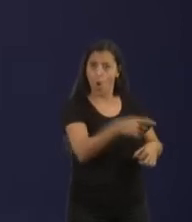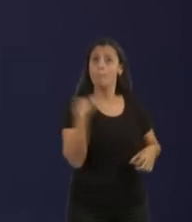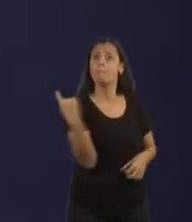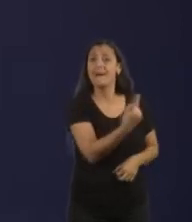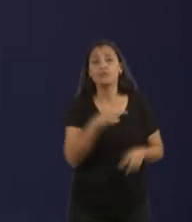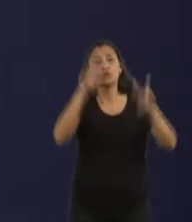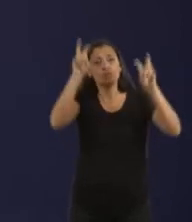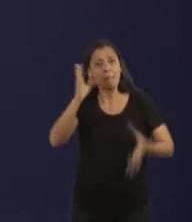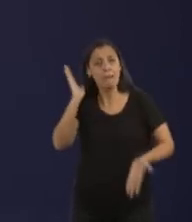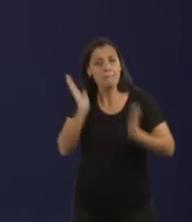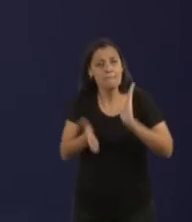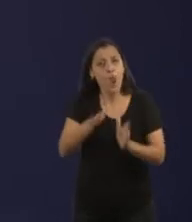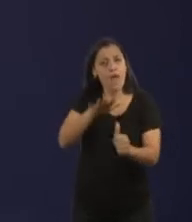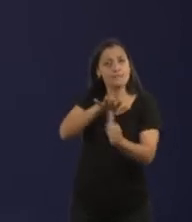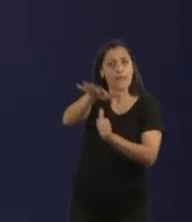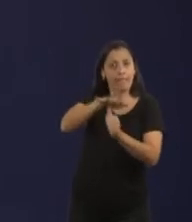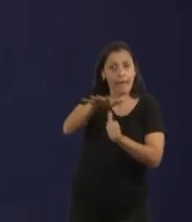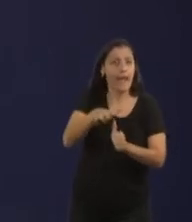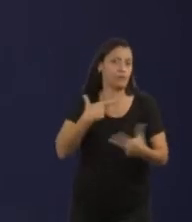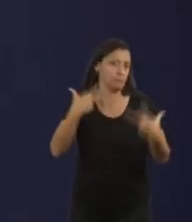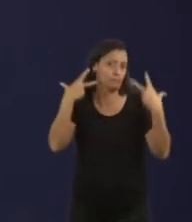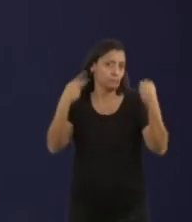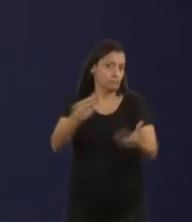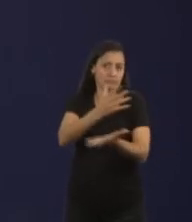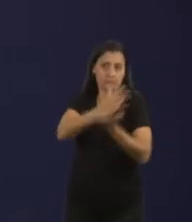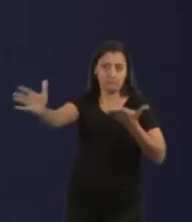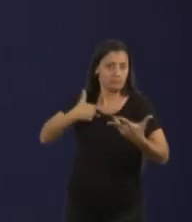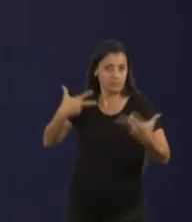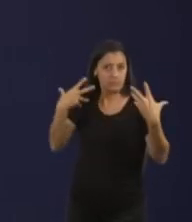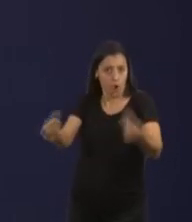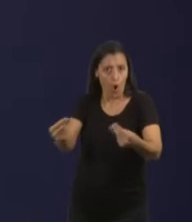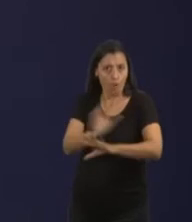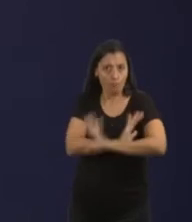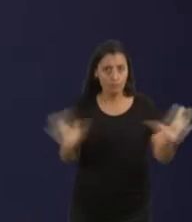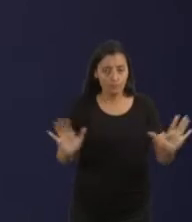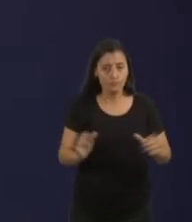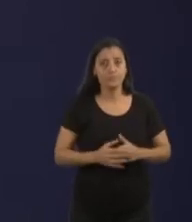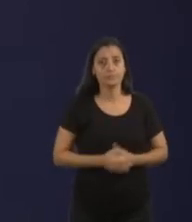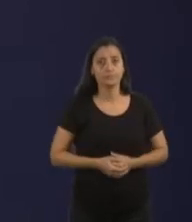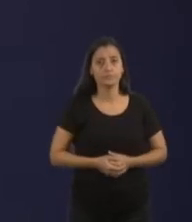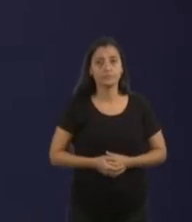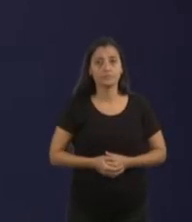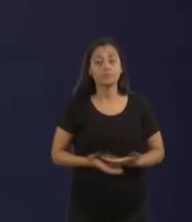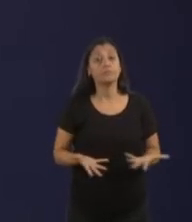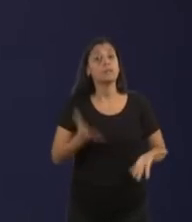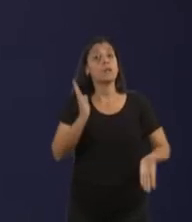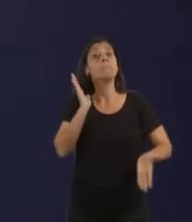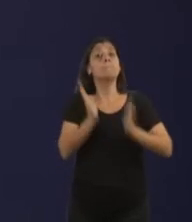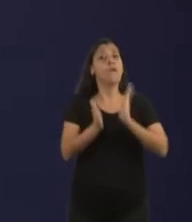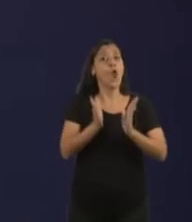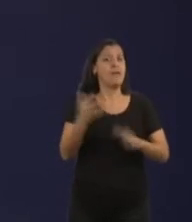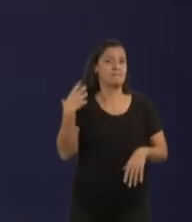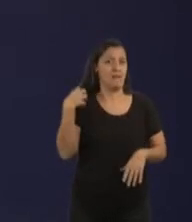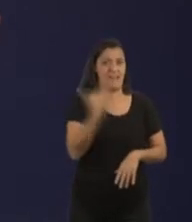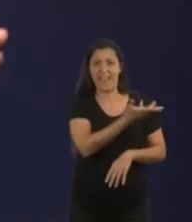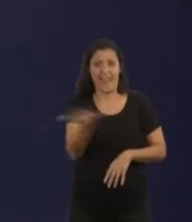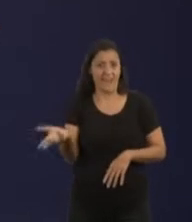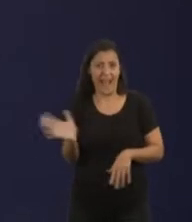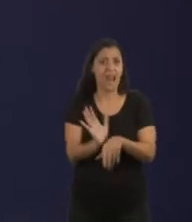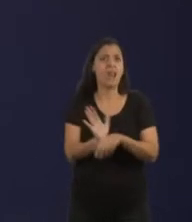violencia de género es absolutamente repudiable y eh la violencia en general nos parece